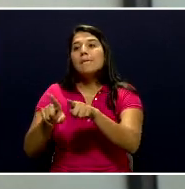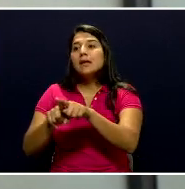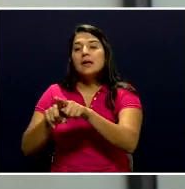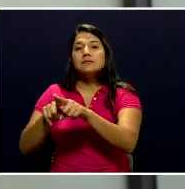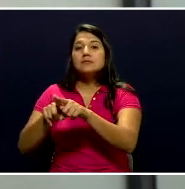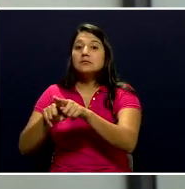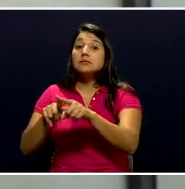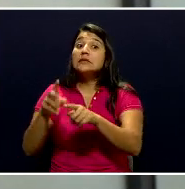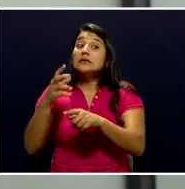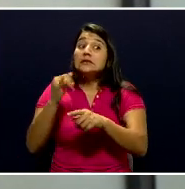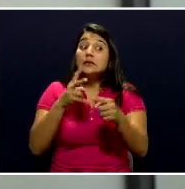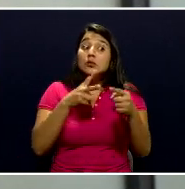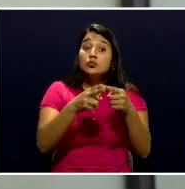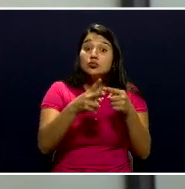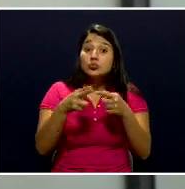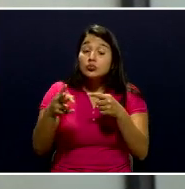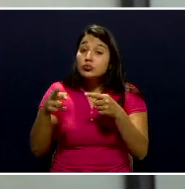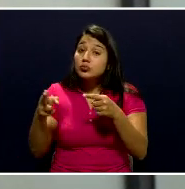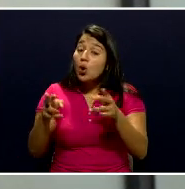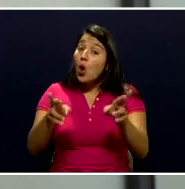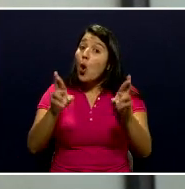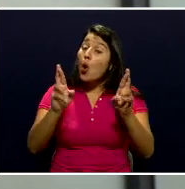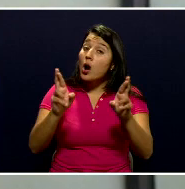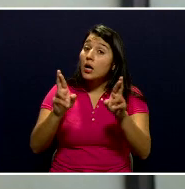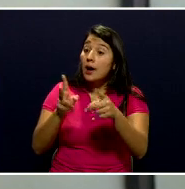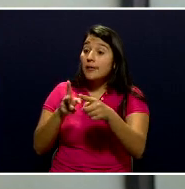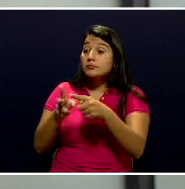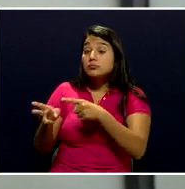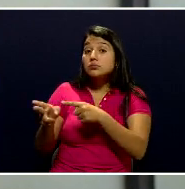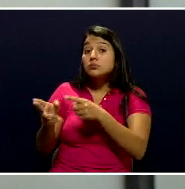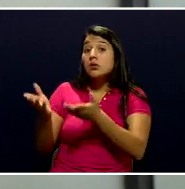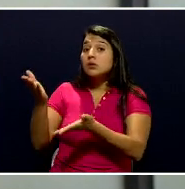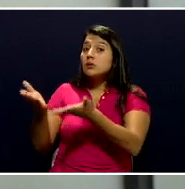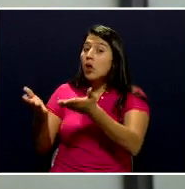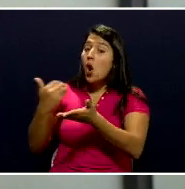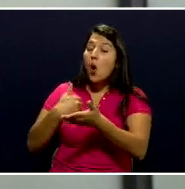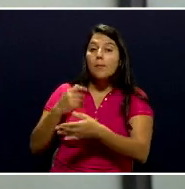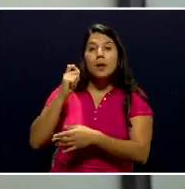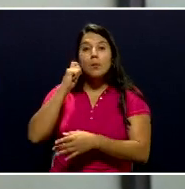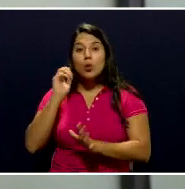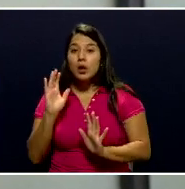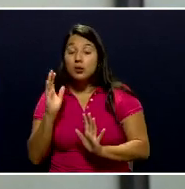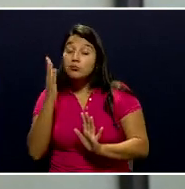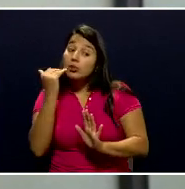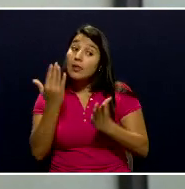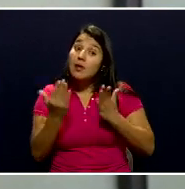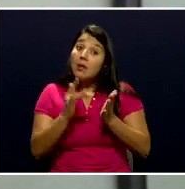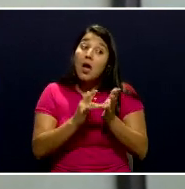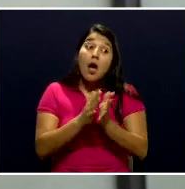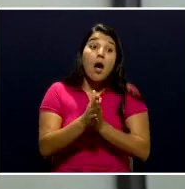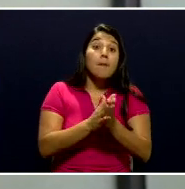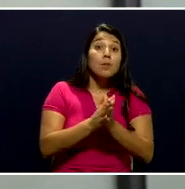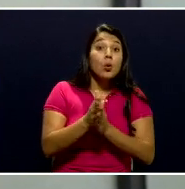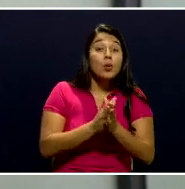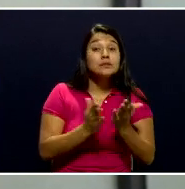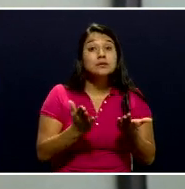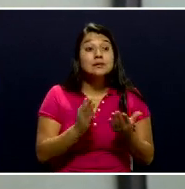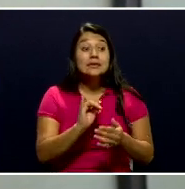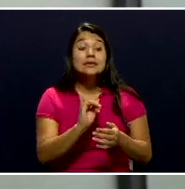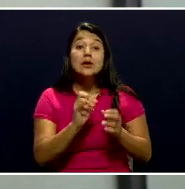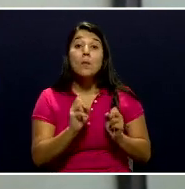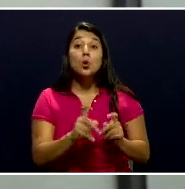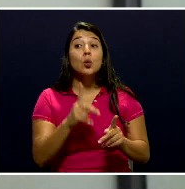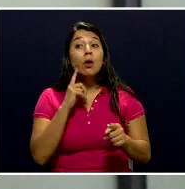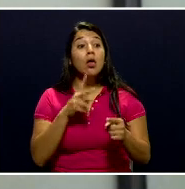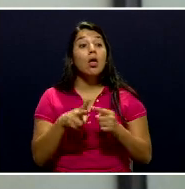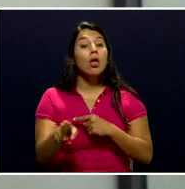porque sería muy fácil que aprovechen esa disposición para despedir más mujeres que hombres. Entonces